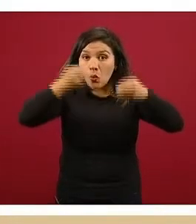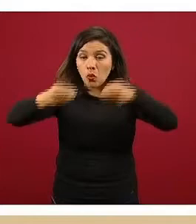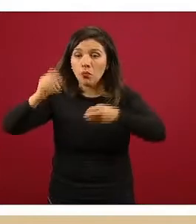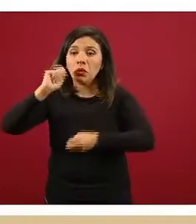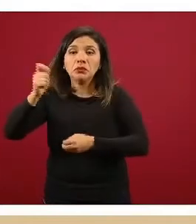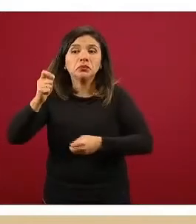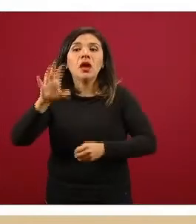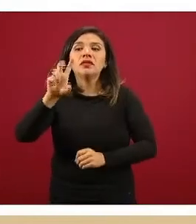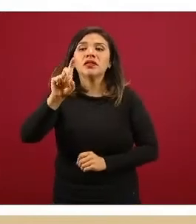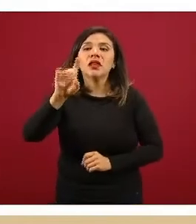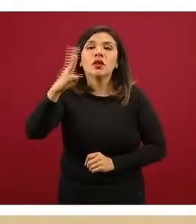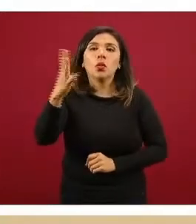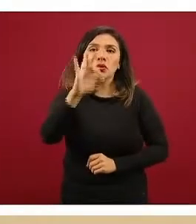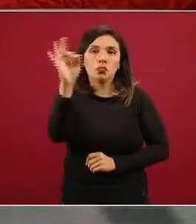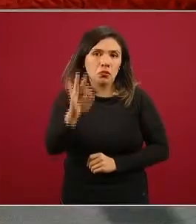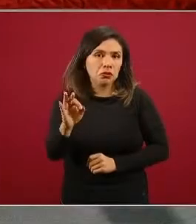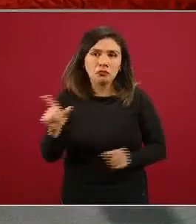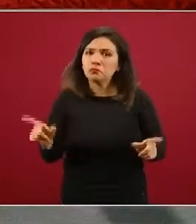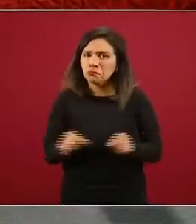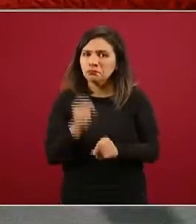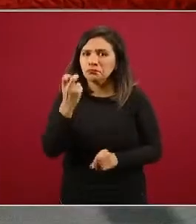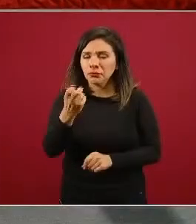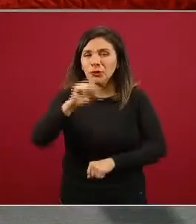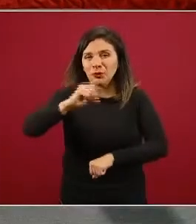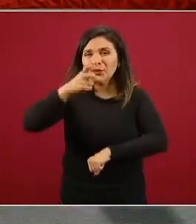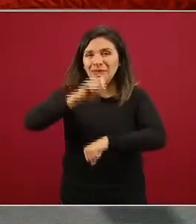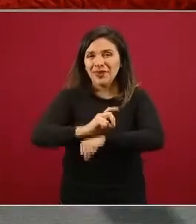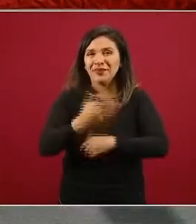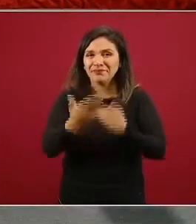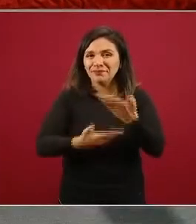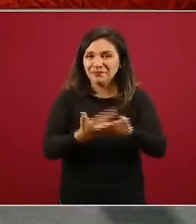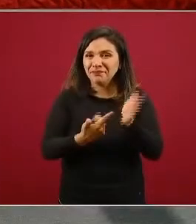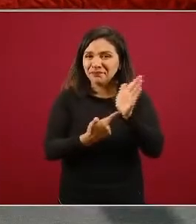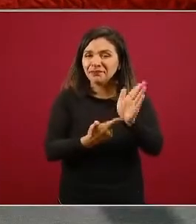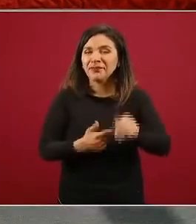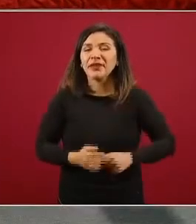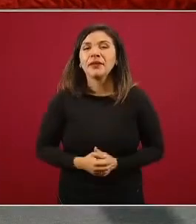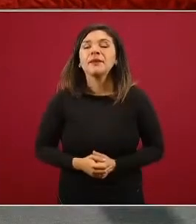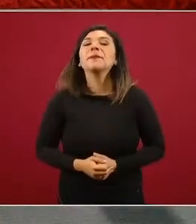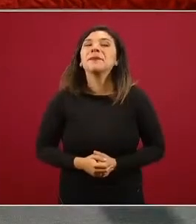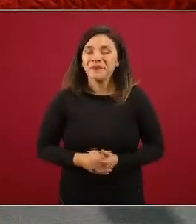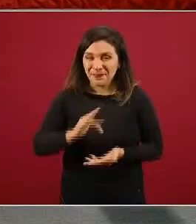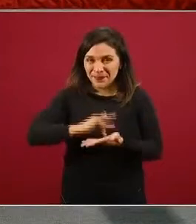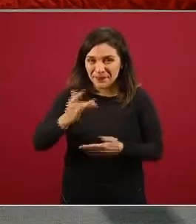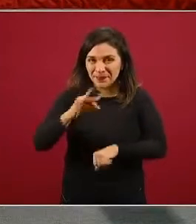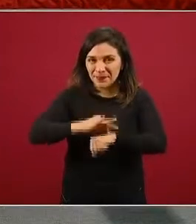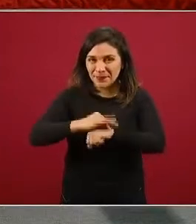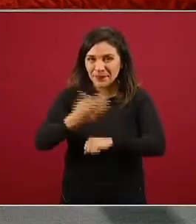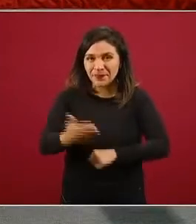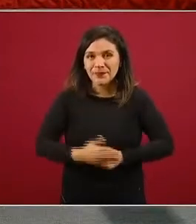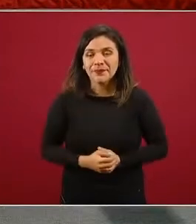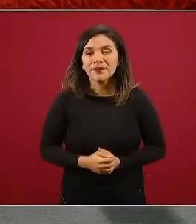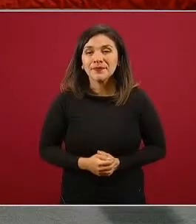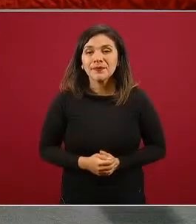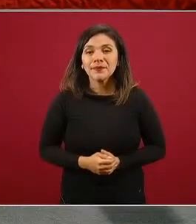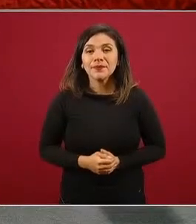34%. Serían los números actualizados para esta noche. Muchas gracias, doctor Relomía.